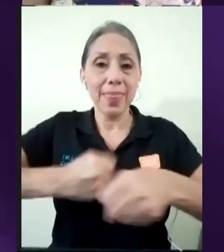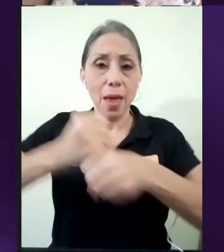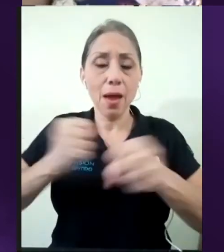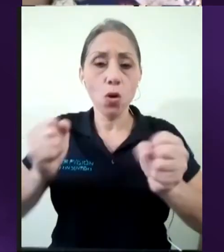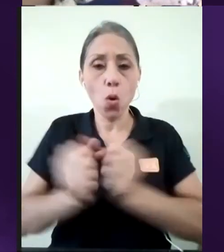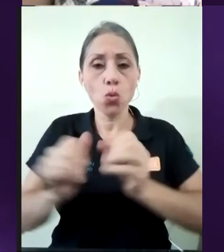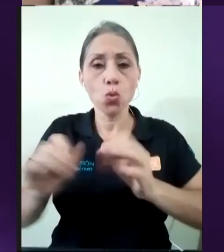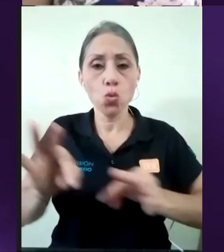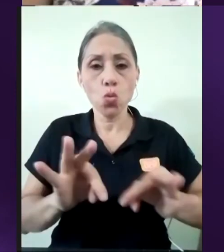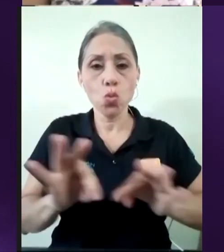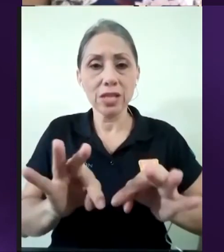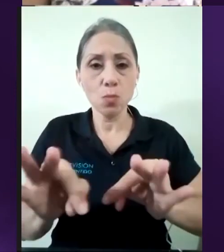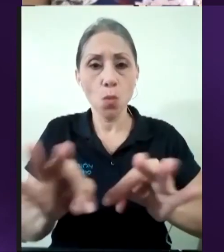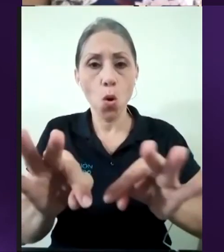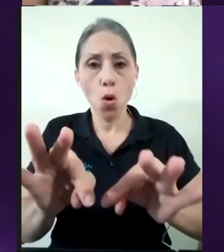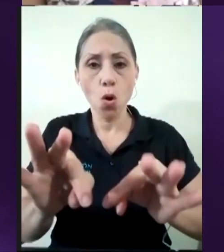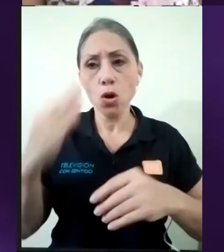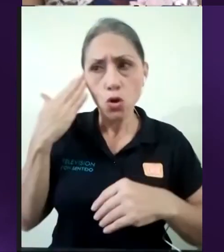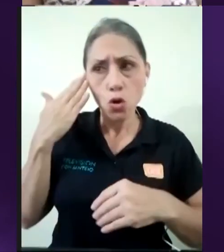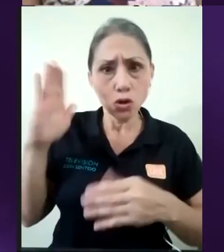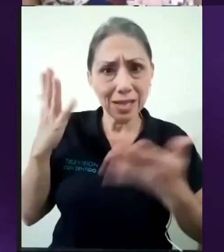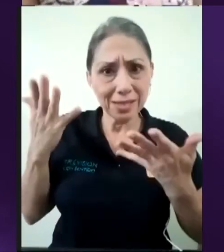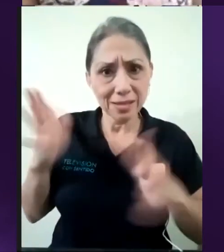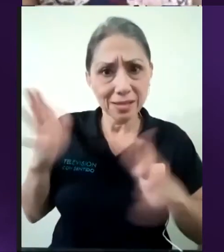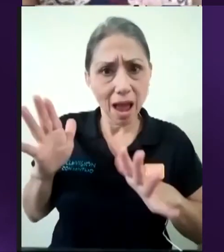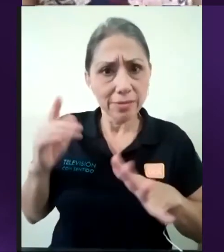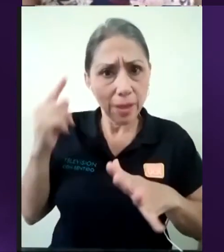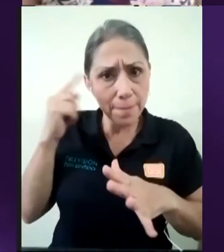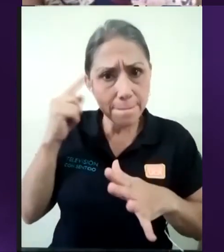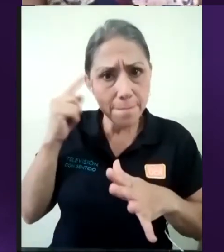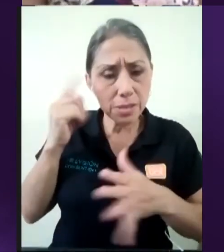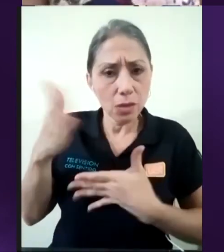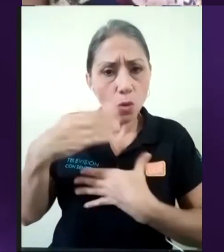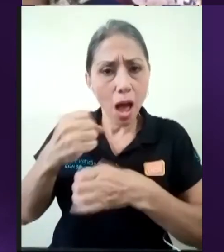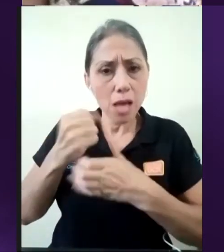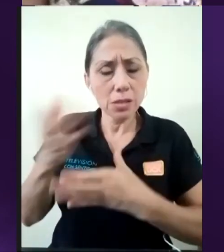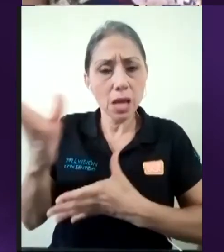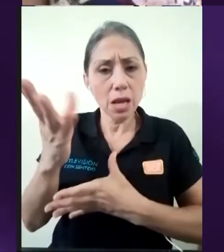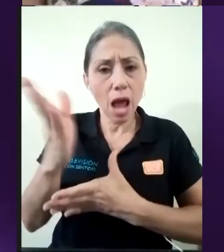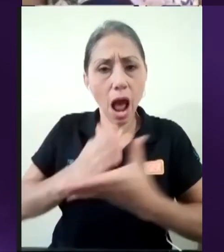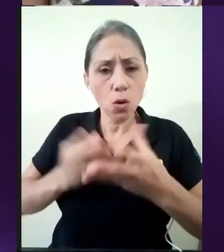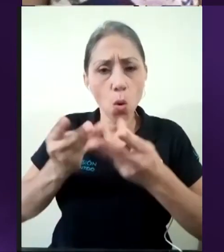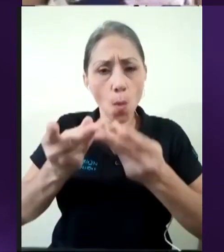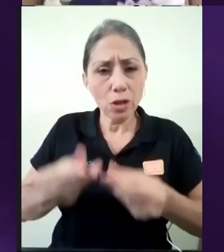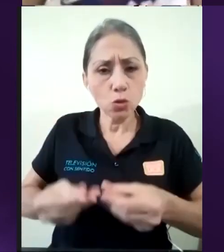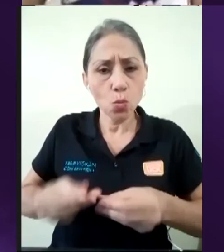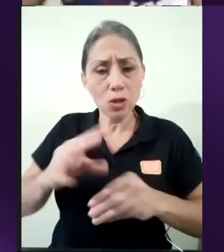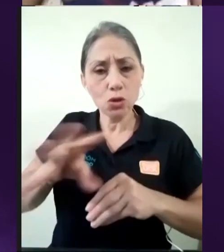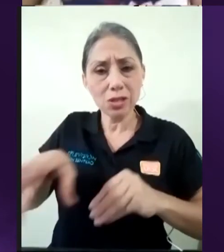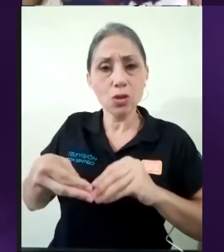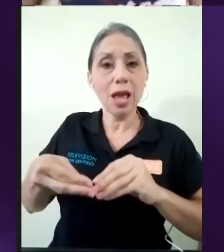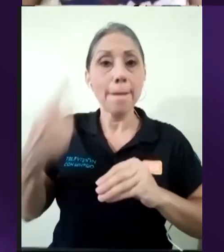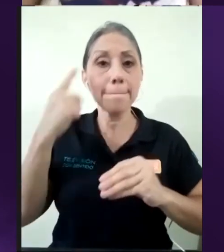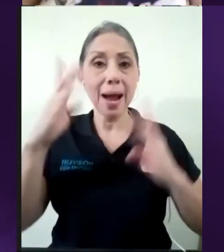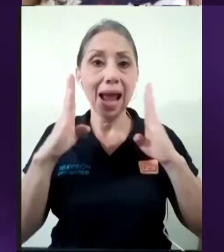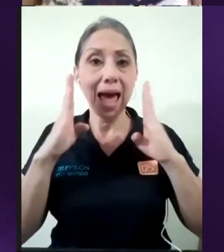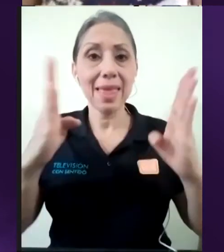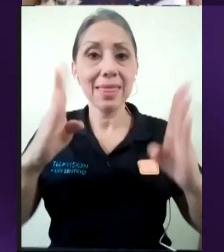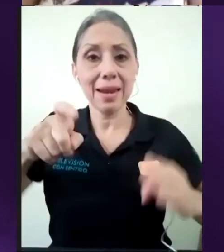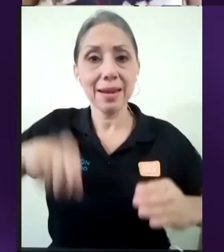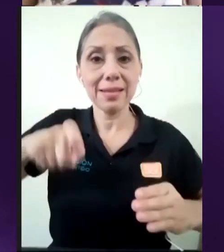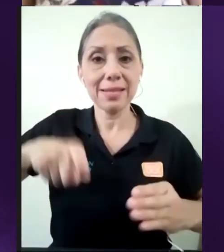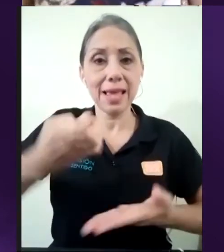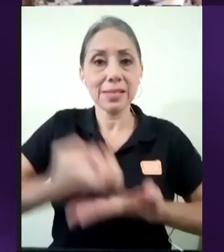está contemplando la solicitud de un presupuesto extraordinario para atender las demandas económicas que pueda traer esto para población